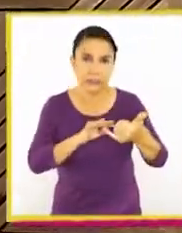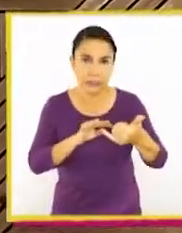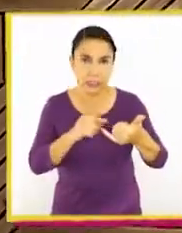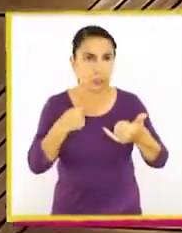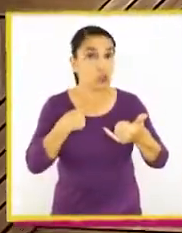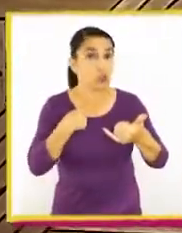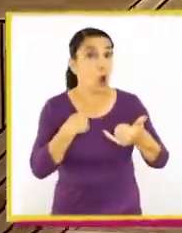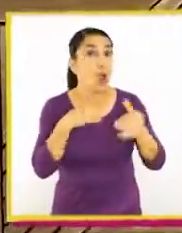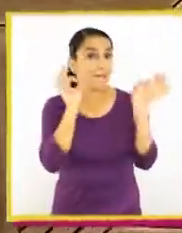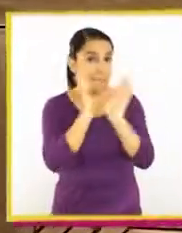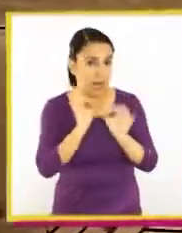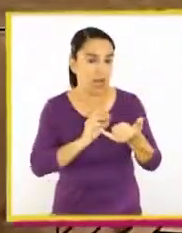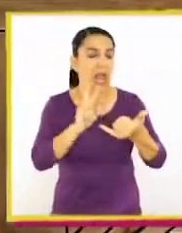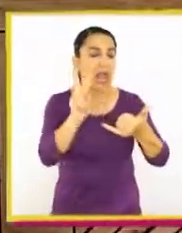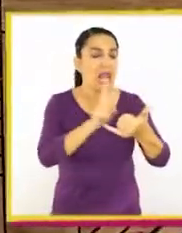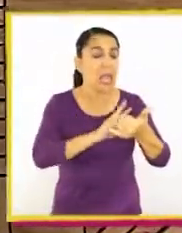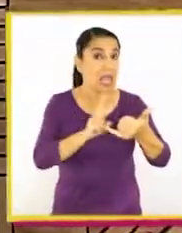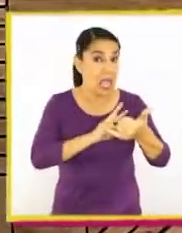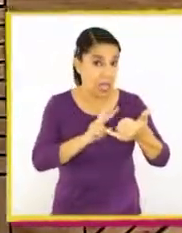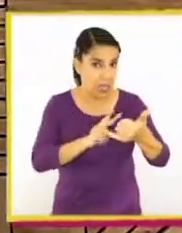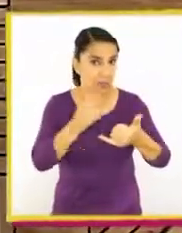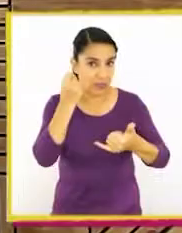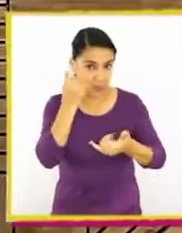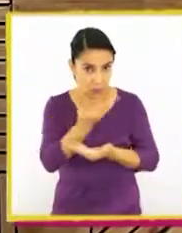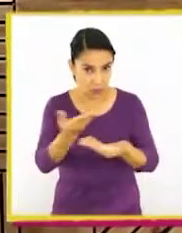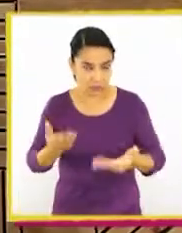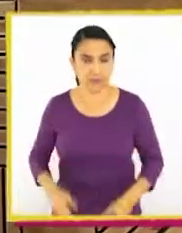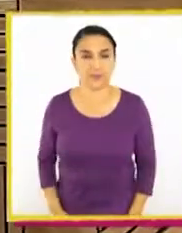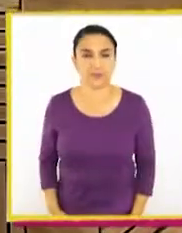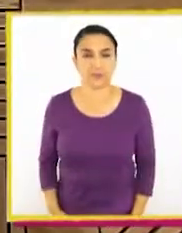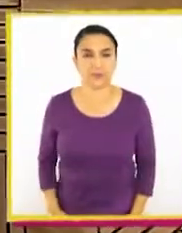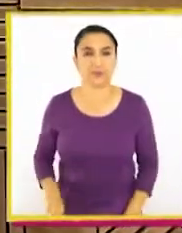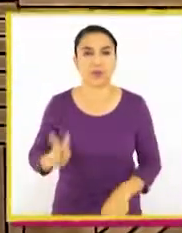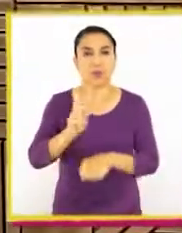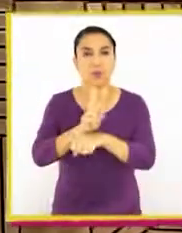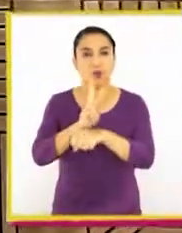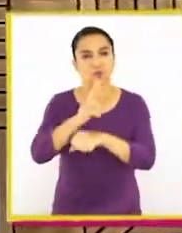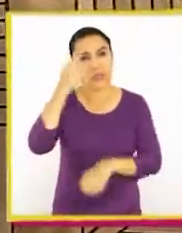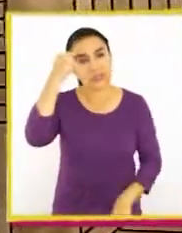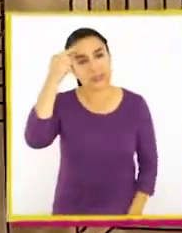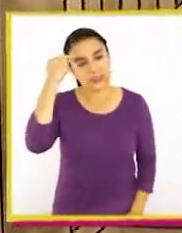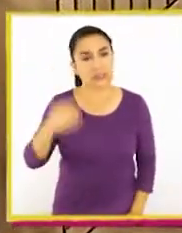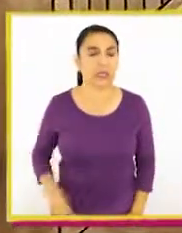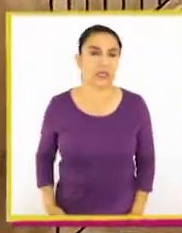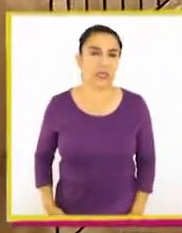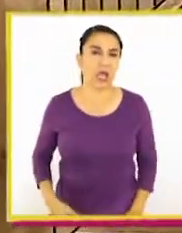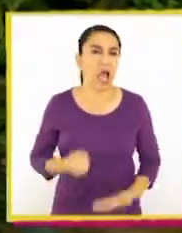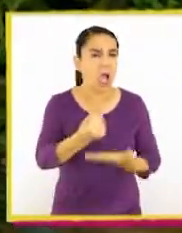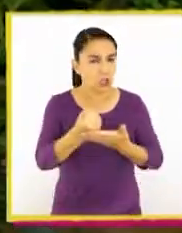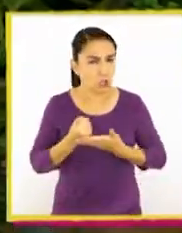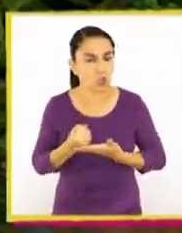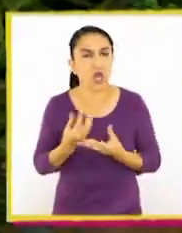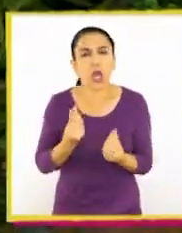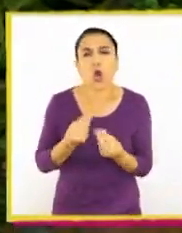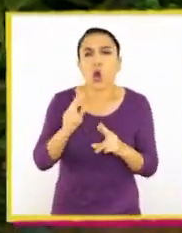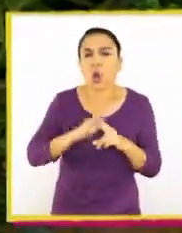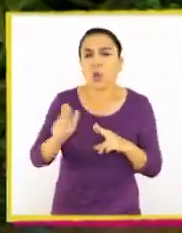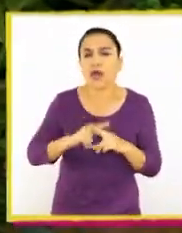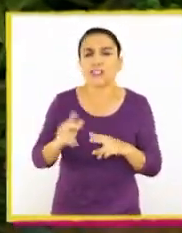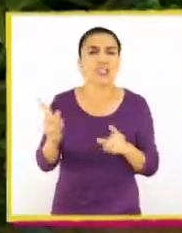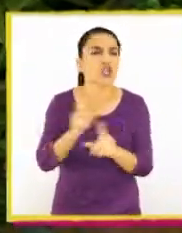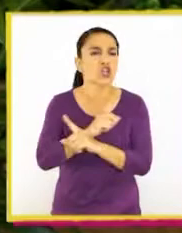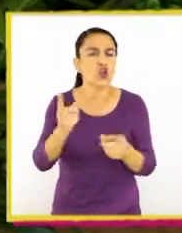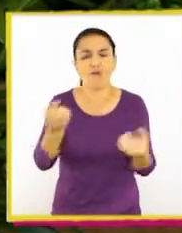preparando para explicarle. Les leeré el mensaje para que entiendan. Profesora, ¿me ayudas? ¿Qué puedo hacer para